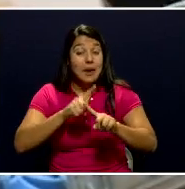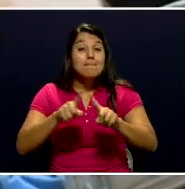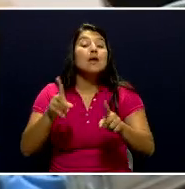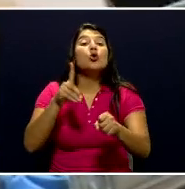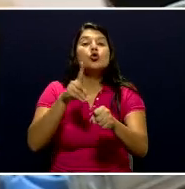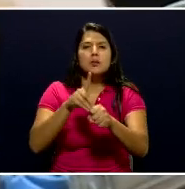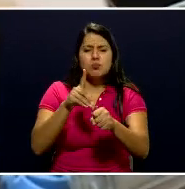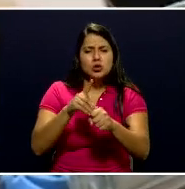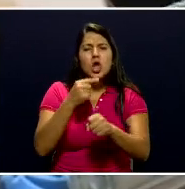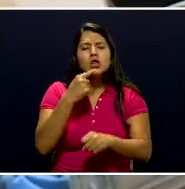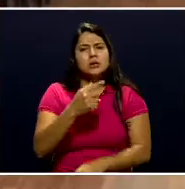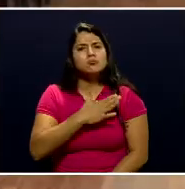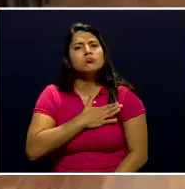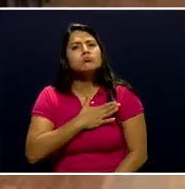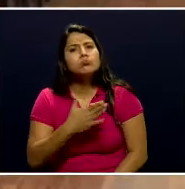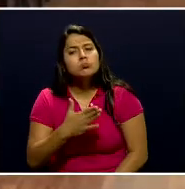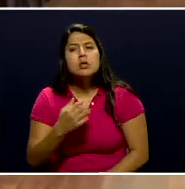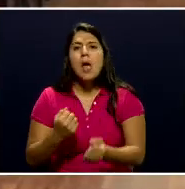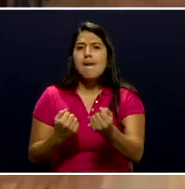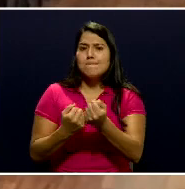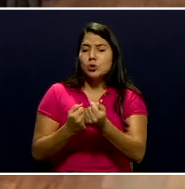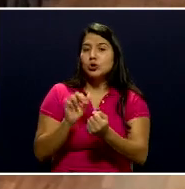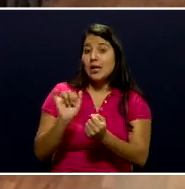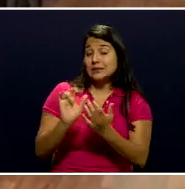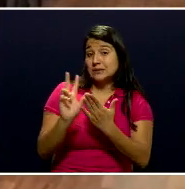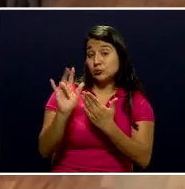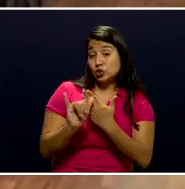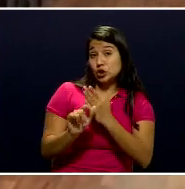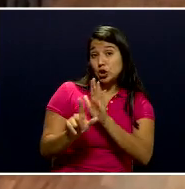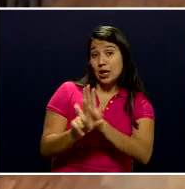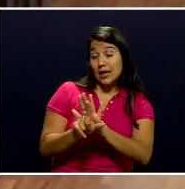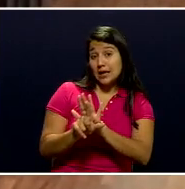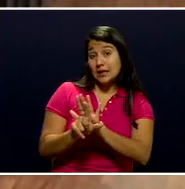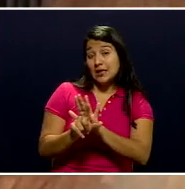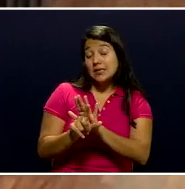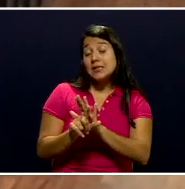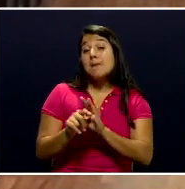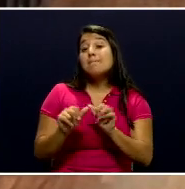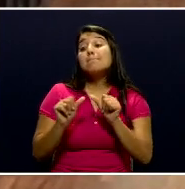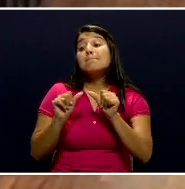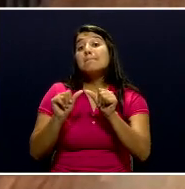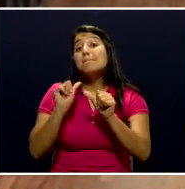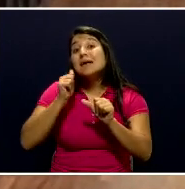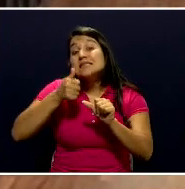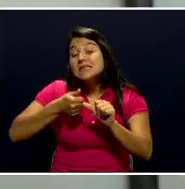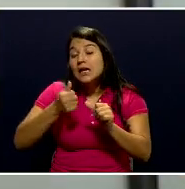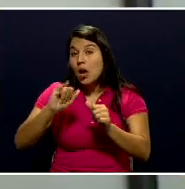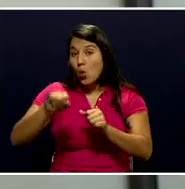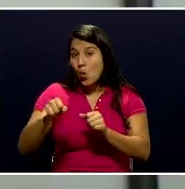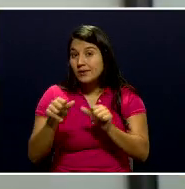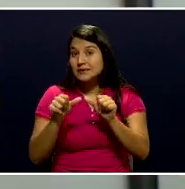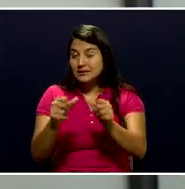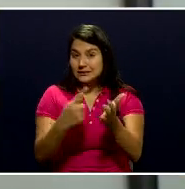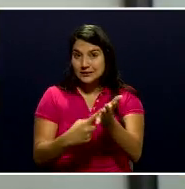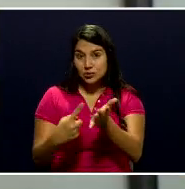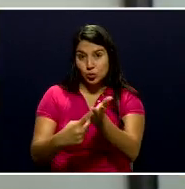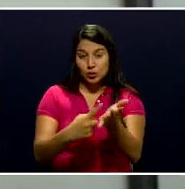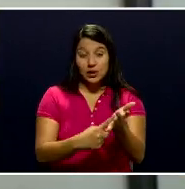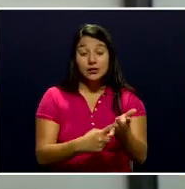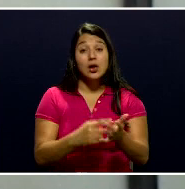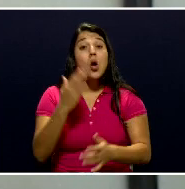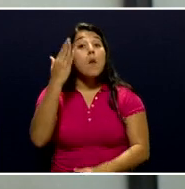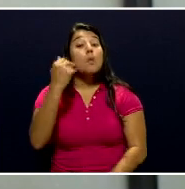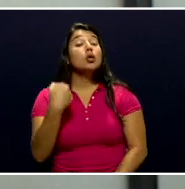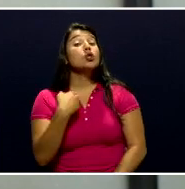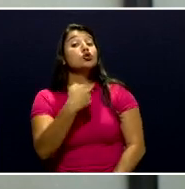estar anuentes en apoyar esta iniciativa de ley que se estará discutiendo este jueves en el plenario. Porque consideramos